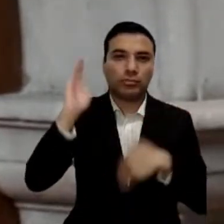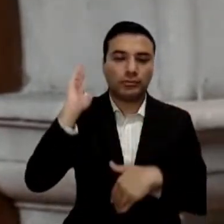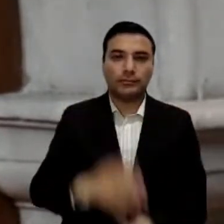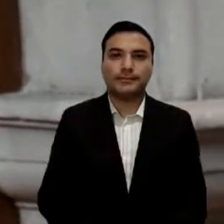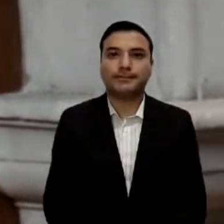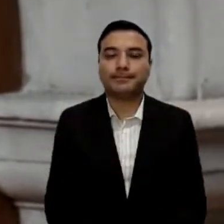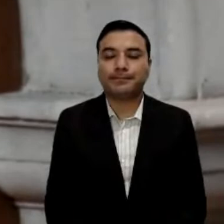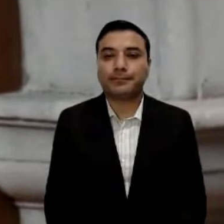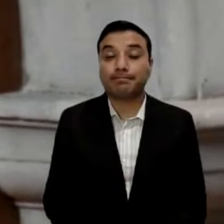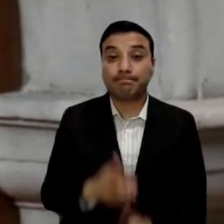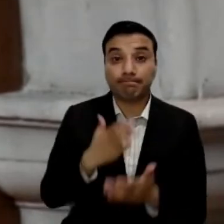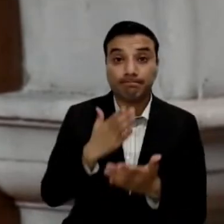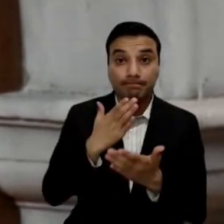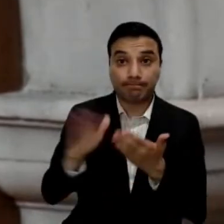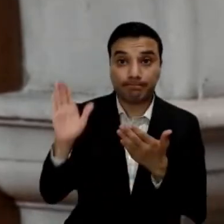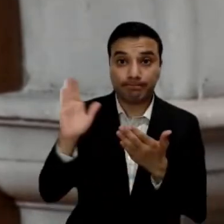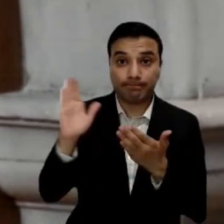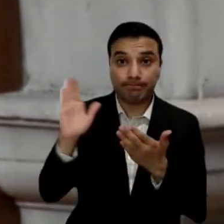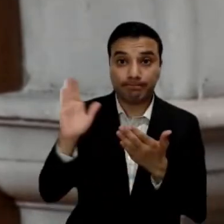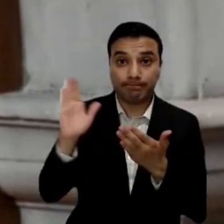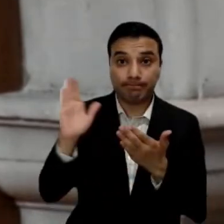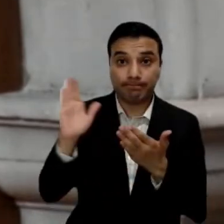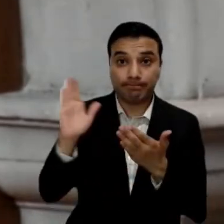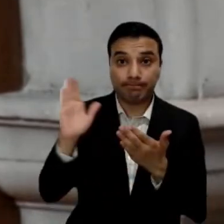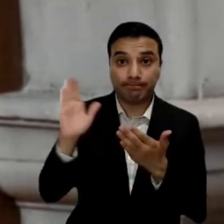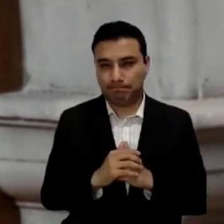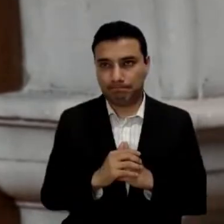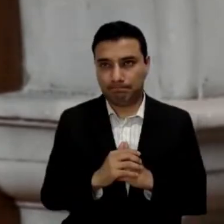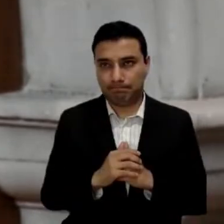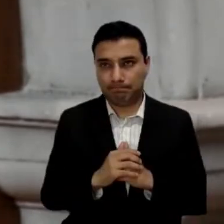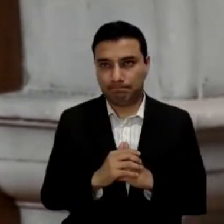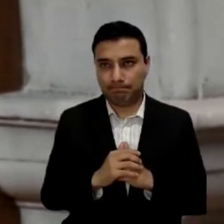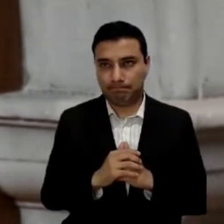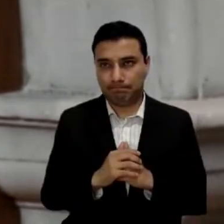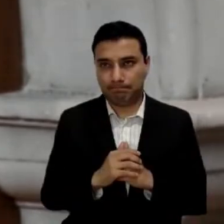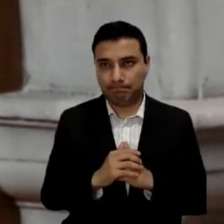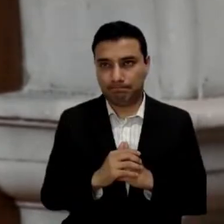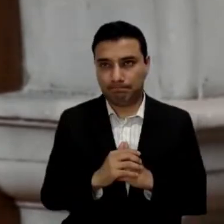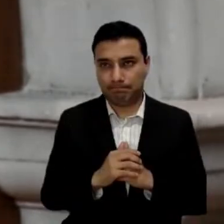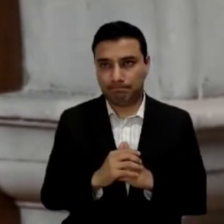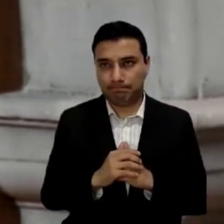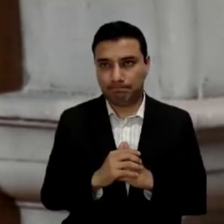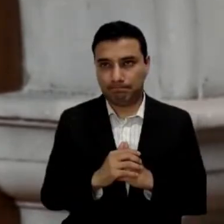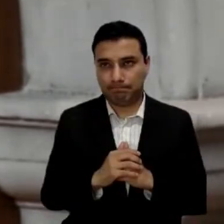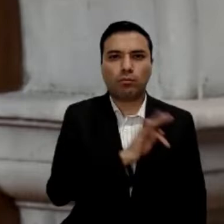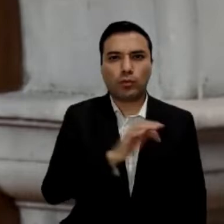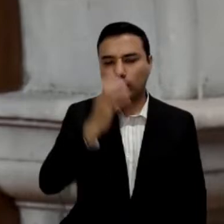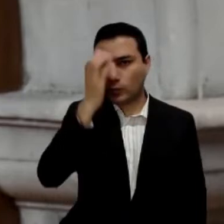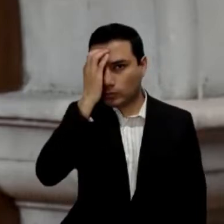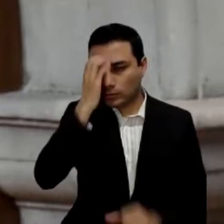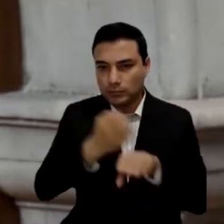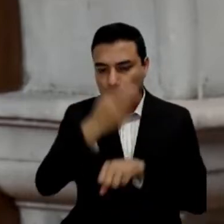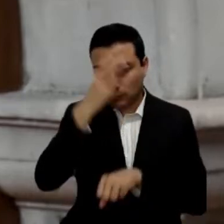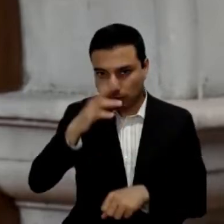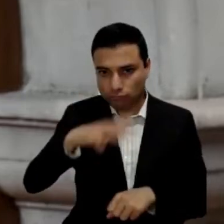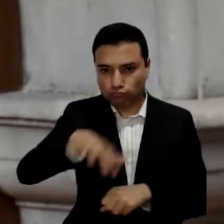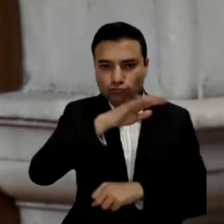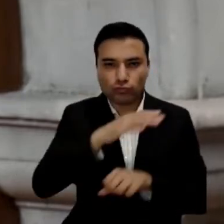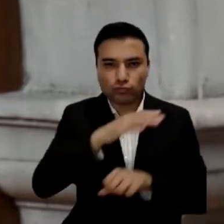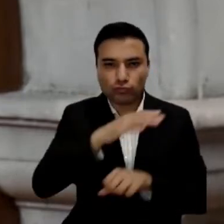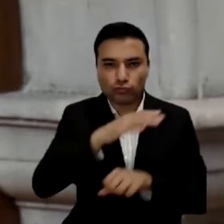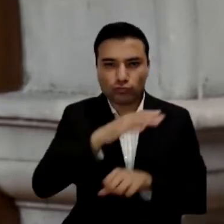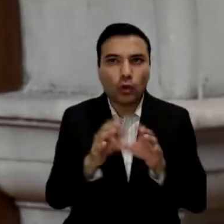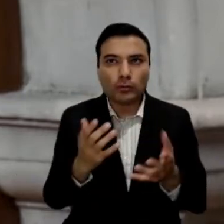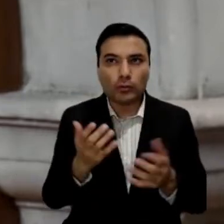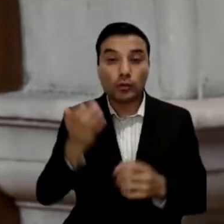Por otra parte, permite al nuevo gobierno conocer la situación actual del Estado, construir sobre los